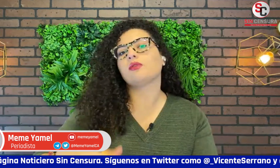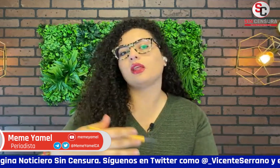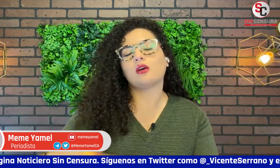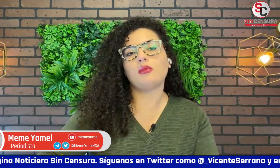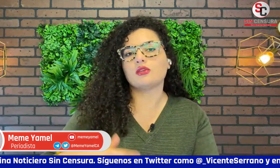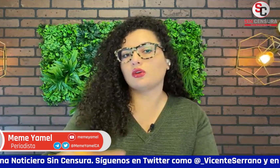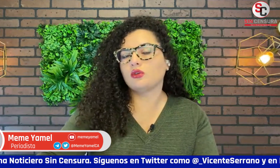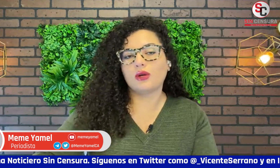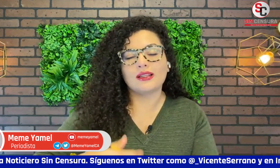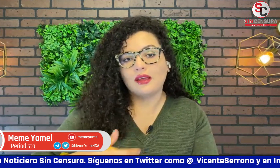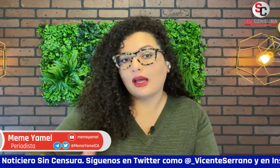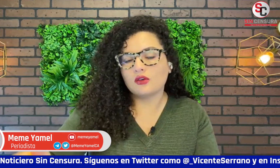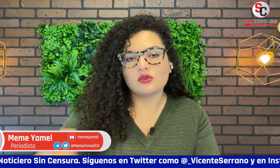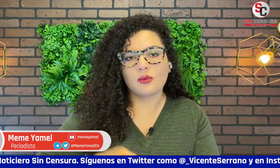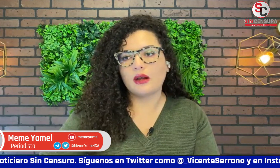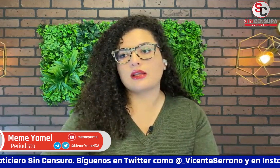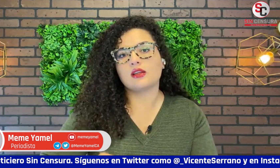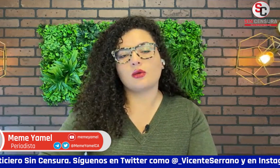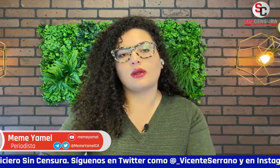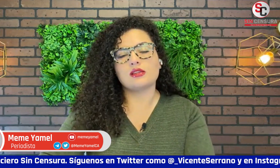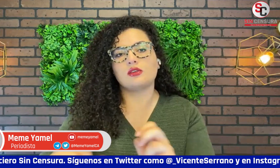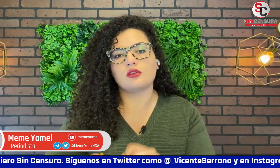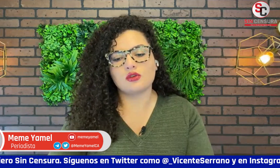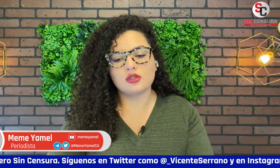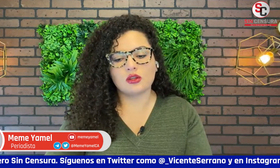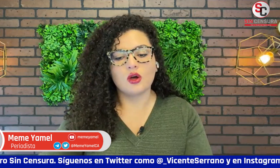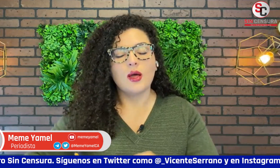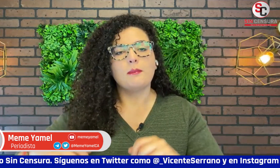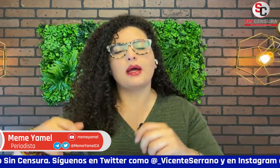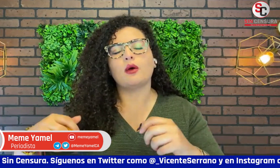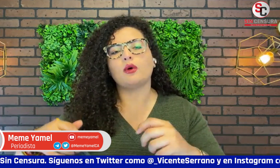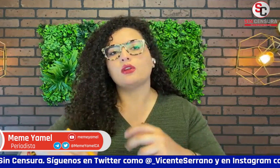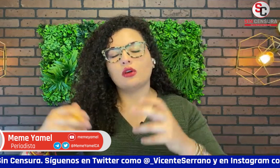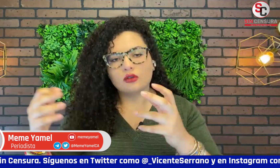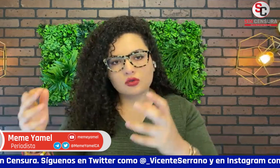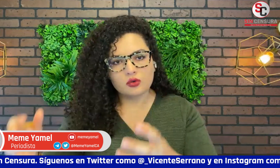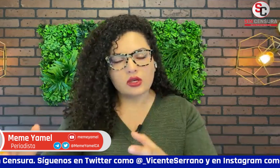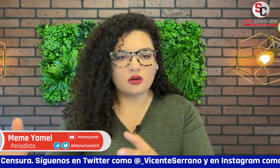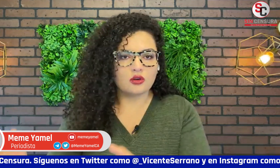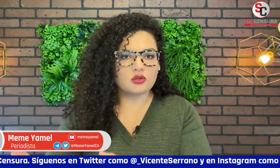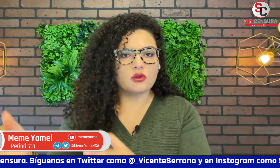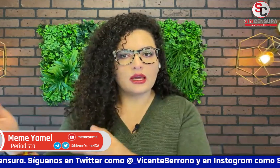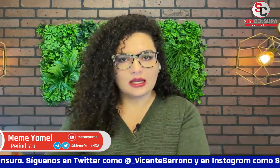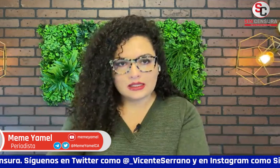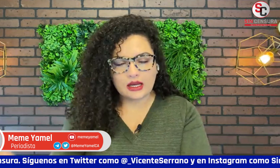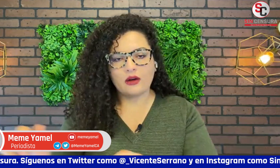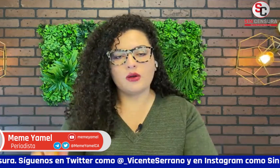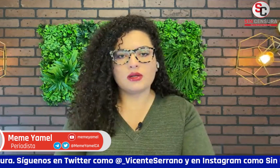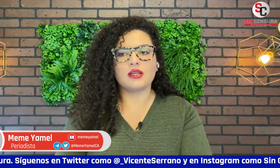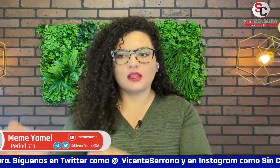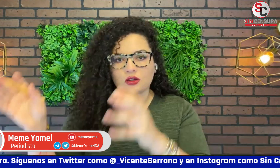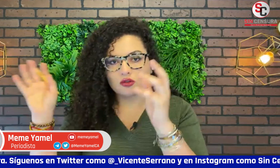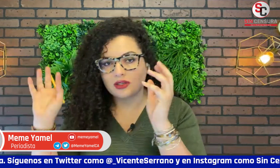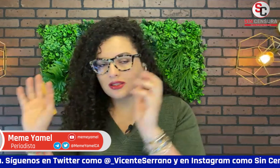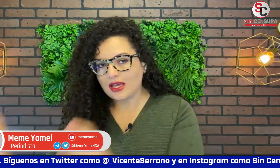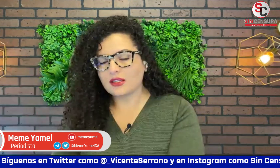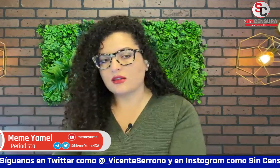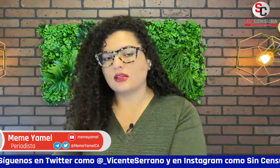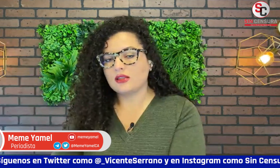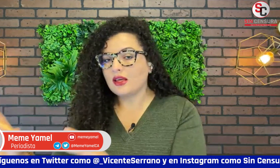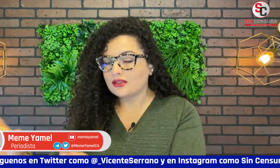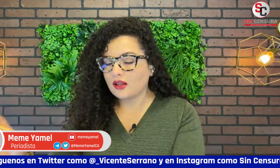juntando en ese fideicomiso durante años, lo van haciendo el conchoncito, para cuando su hijo o su hija llegue a la universidad y